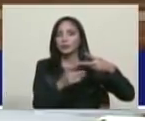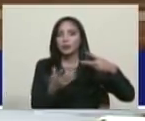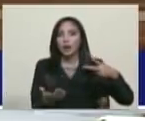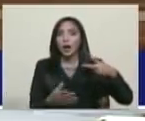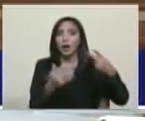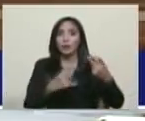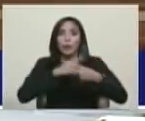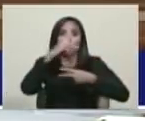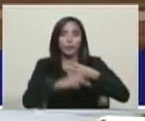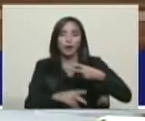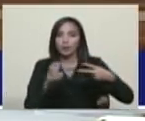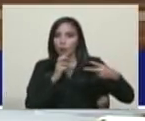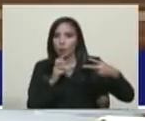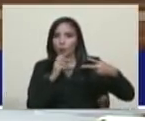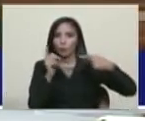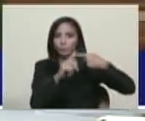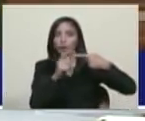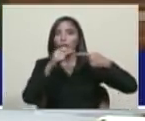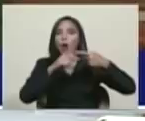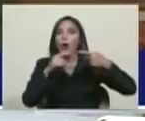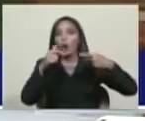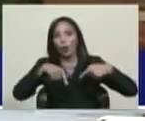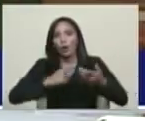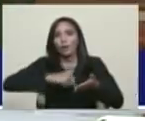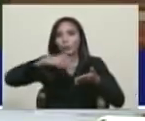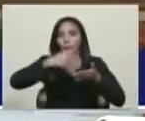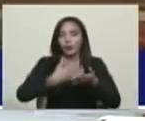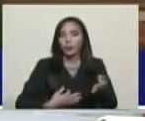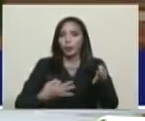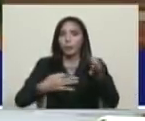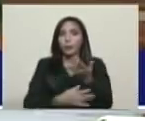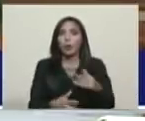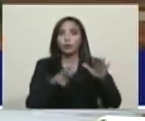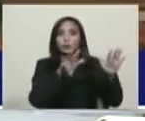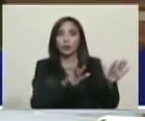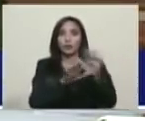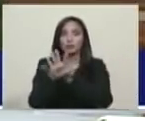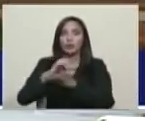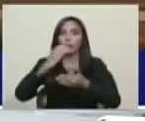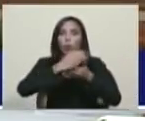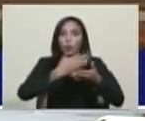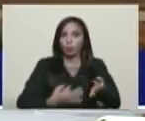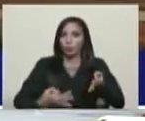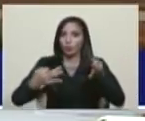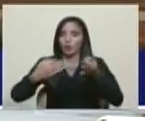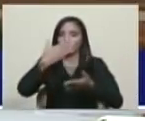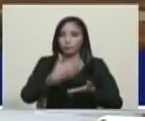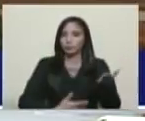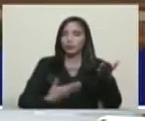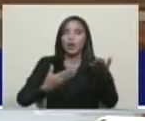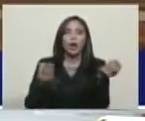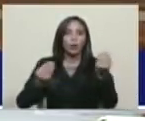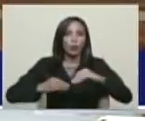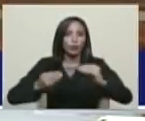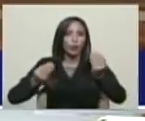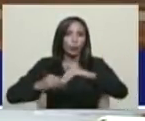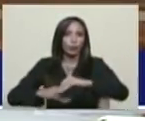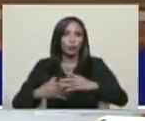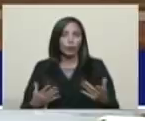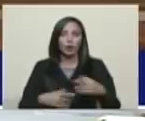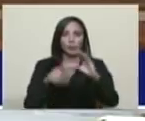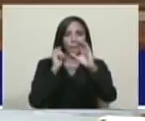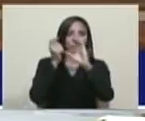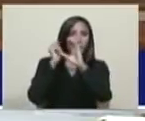oro. Hoy vamos a firmar más de 85 contratos de alianza con la